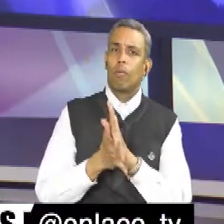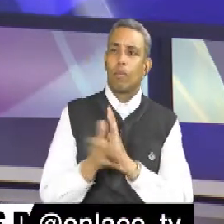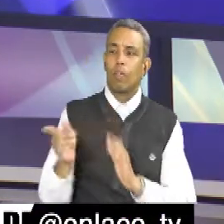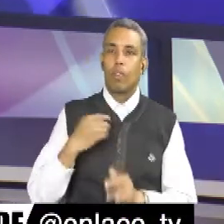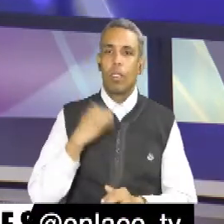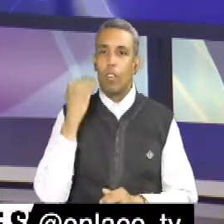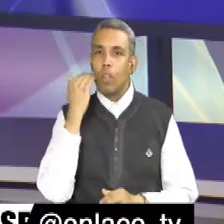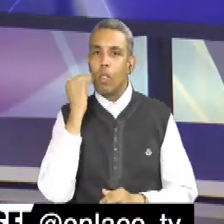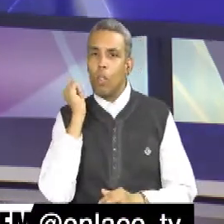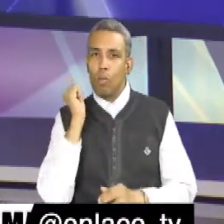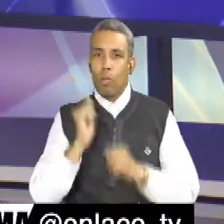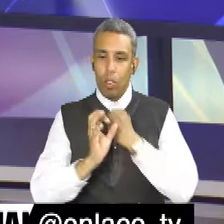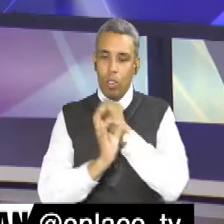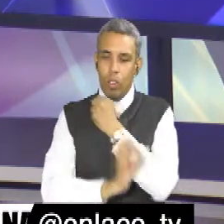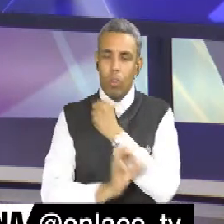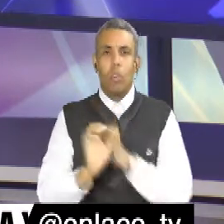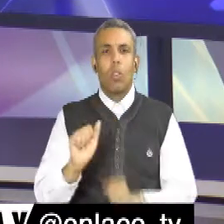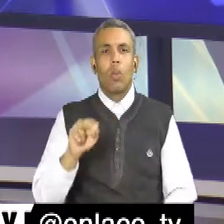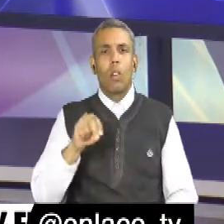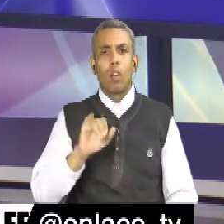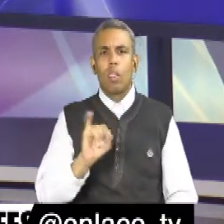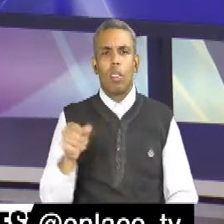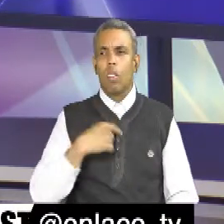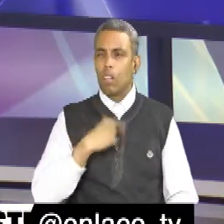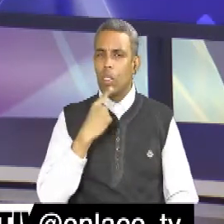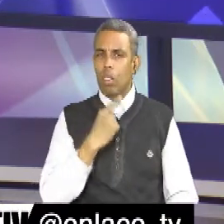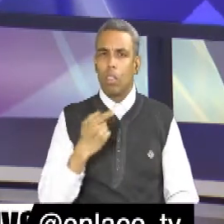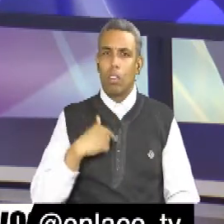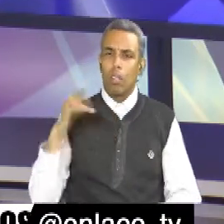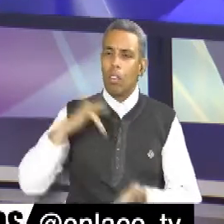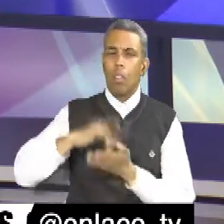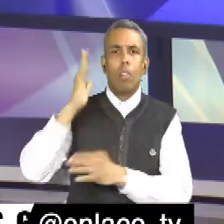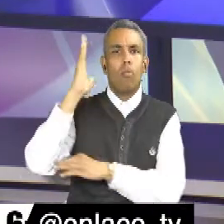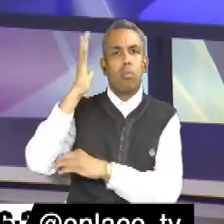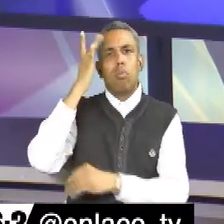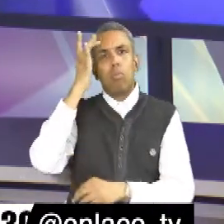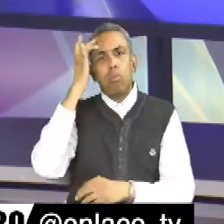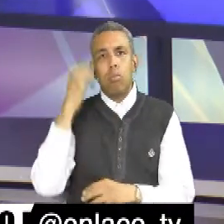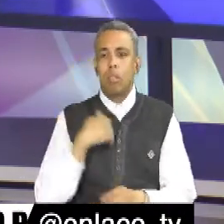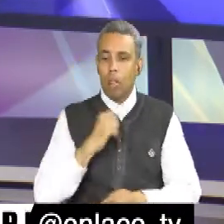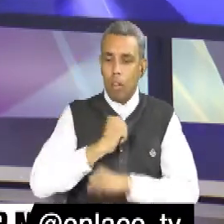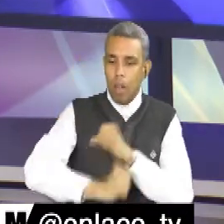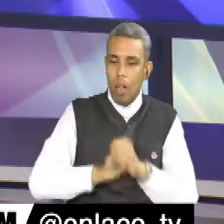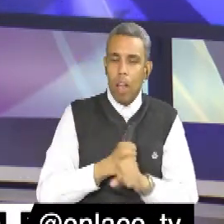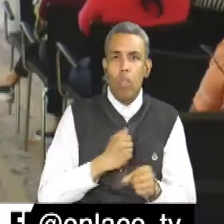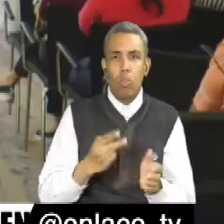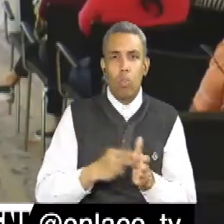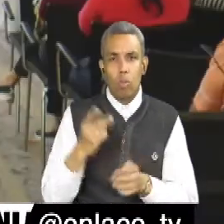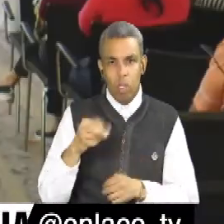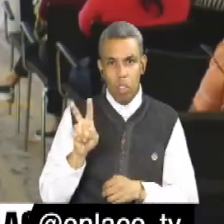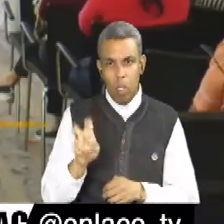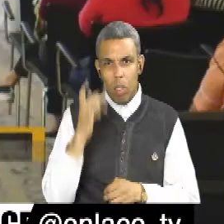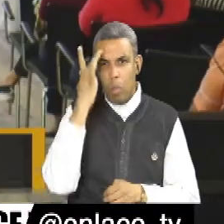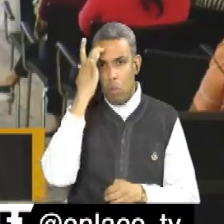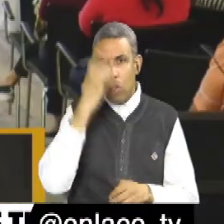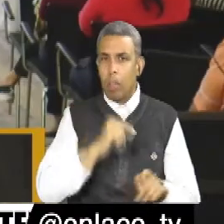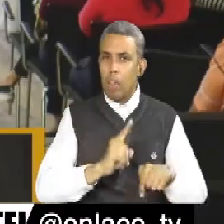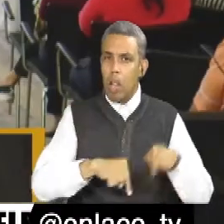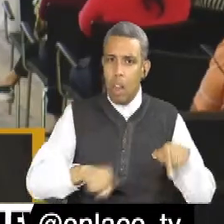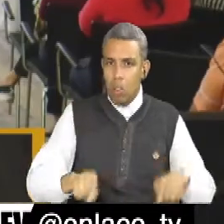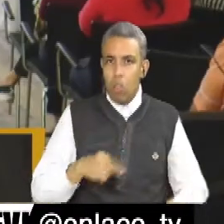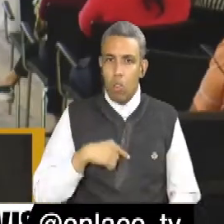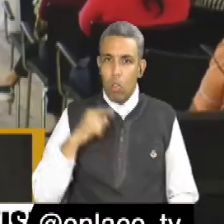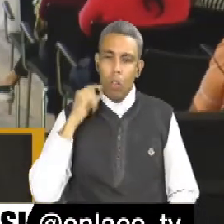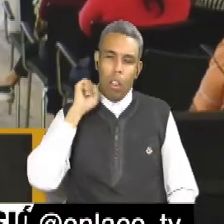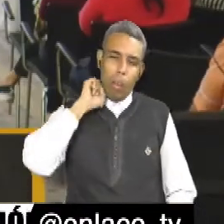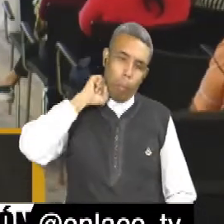sobre la situación que en Barranca Bermeja ha cobrado 15 vidas en lo que va corrido del presente año. Enlace Noticias dialogó con la magíster